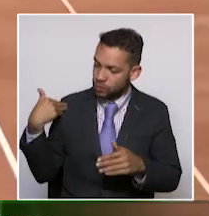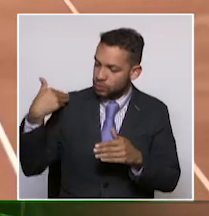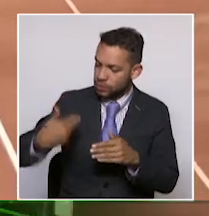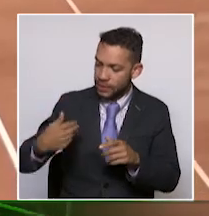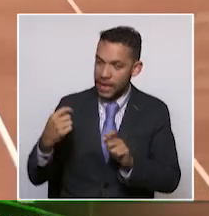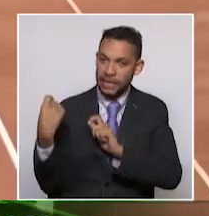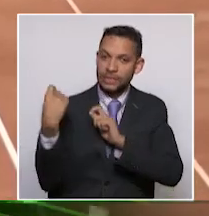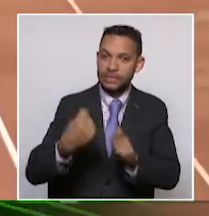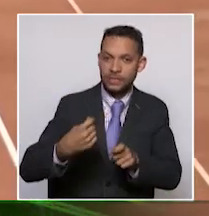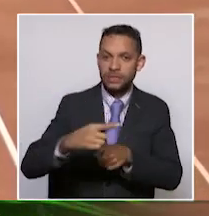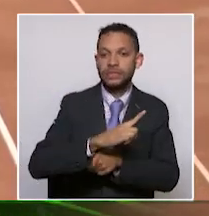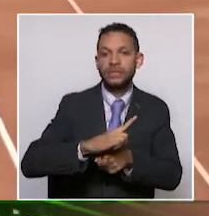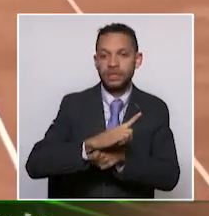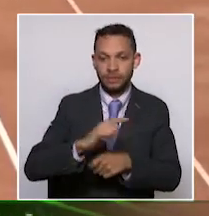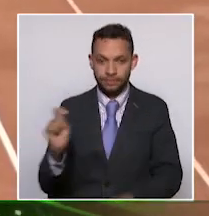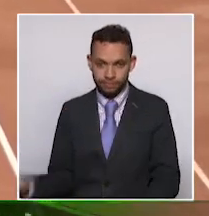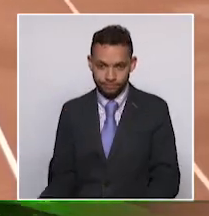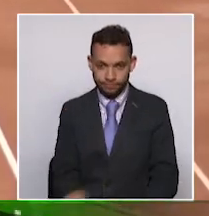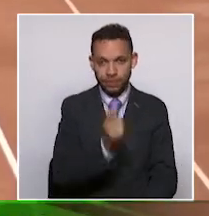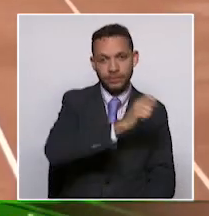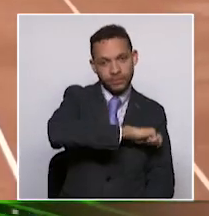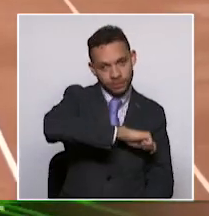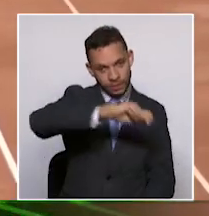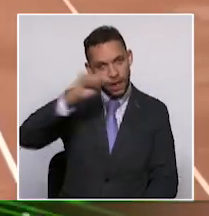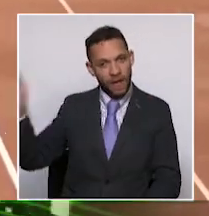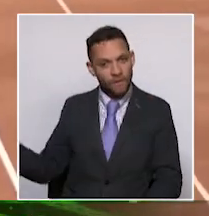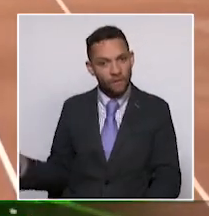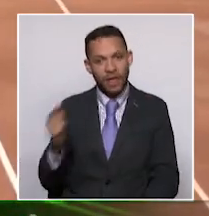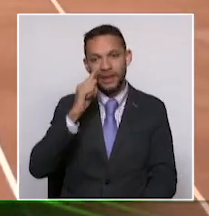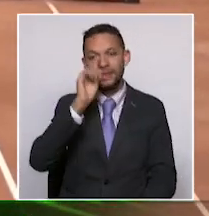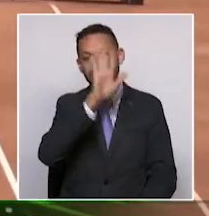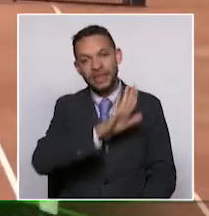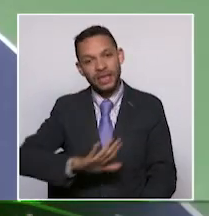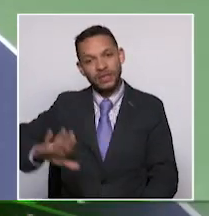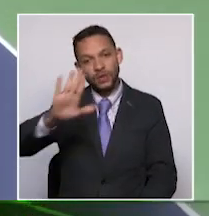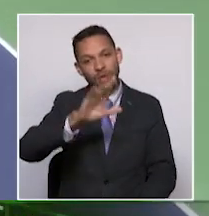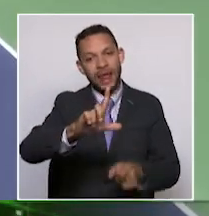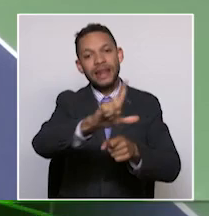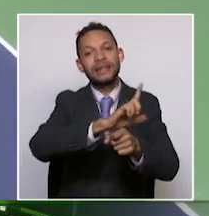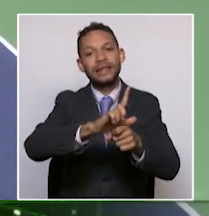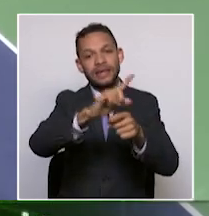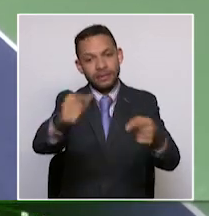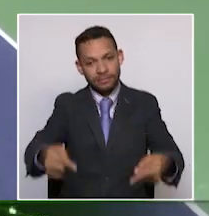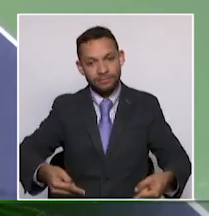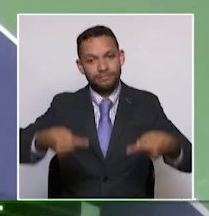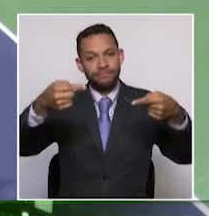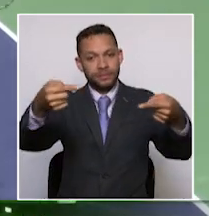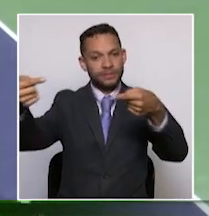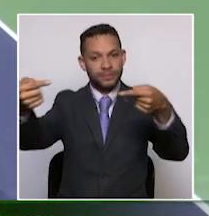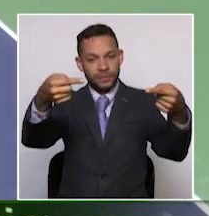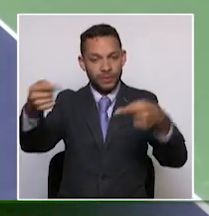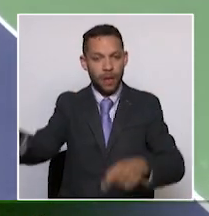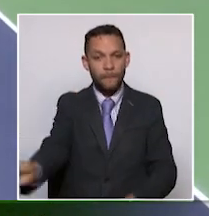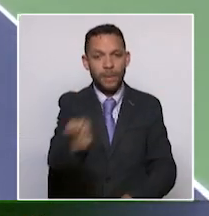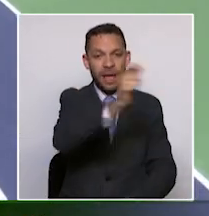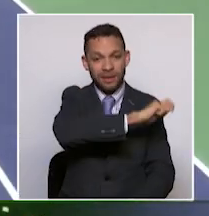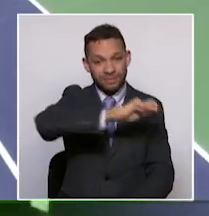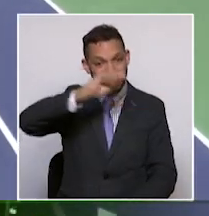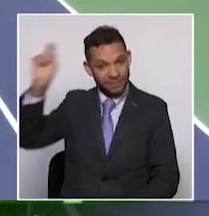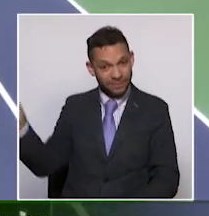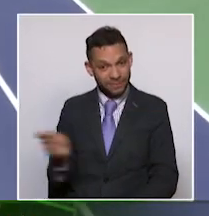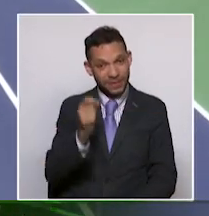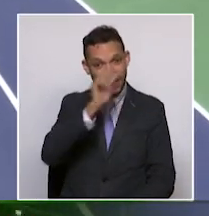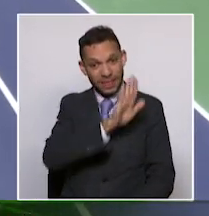Liga Risaraldense de Tenis la fase final del Torneo Nacional Interligas, en la que participarán los 3 mejores deportistas de cada departamento en